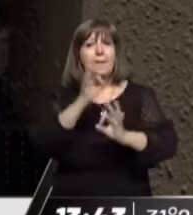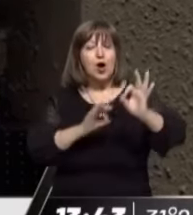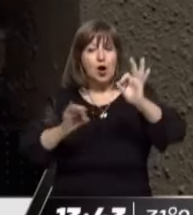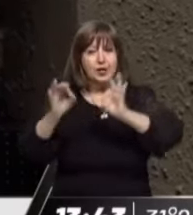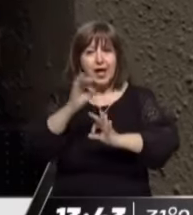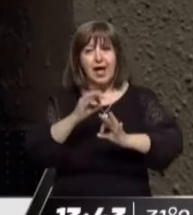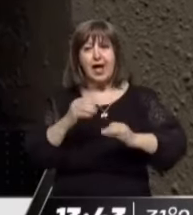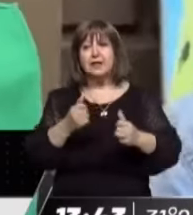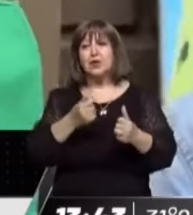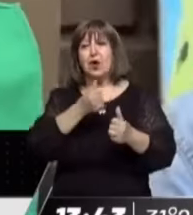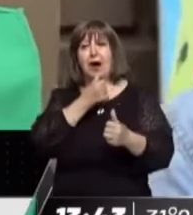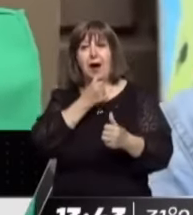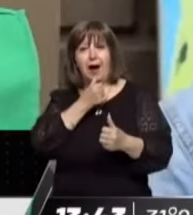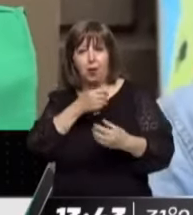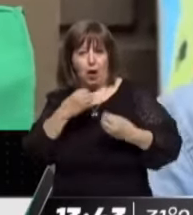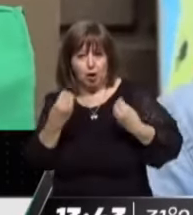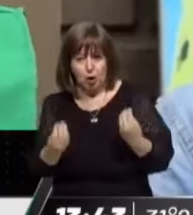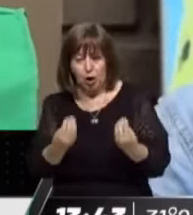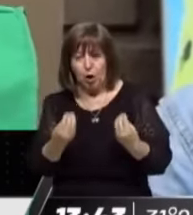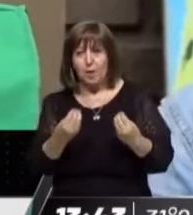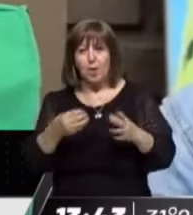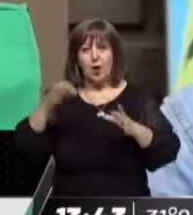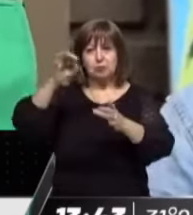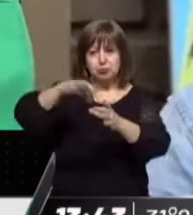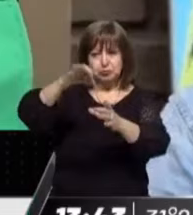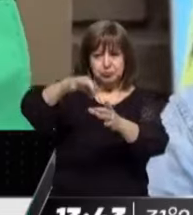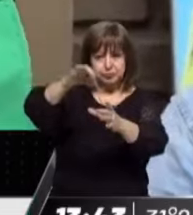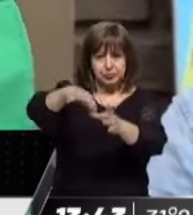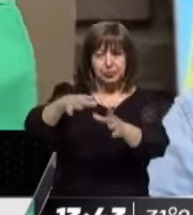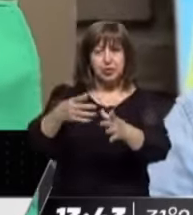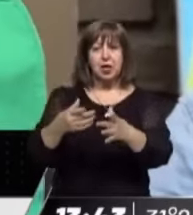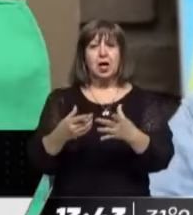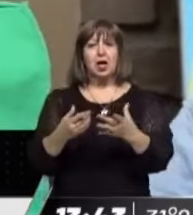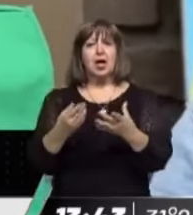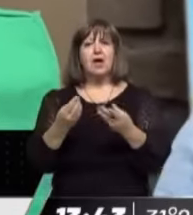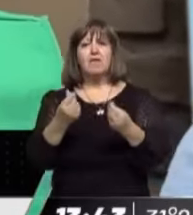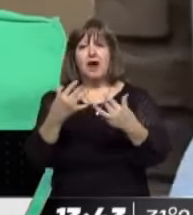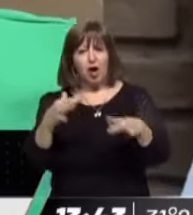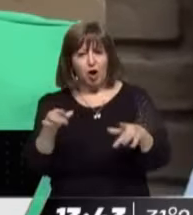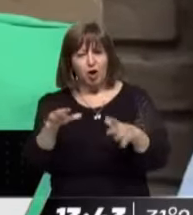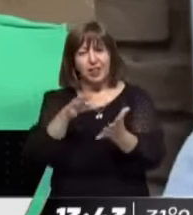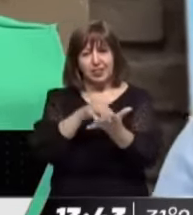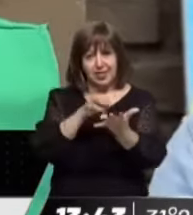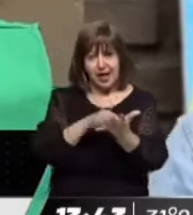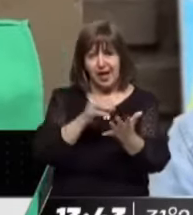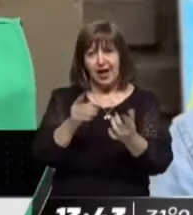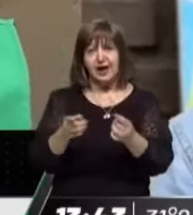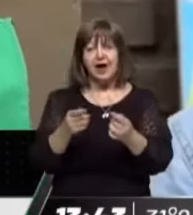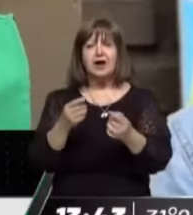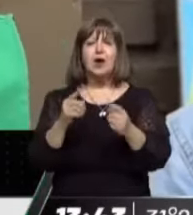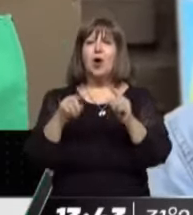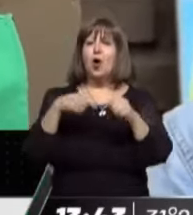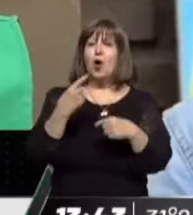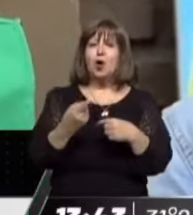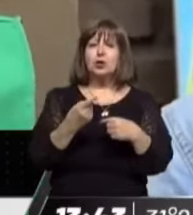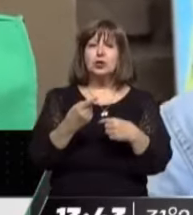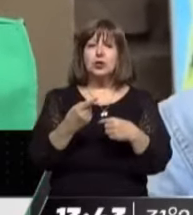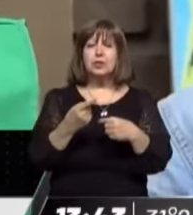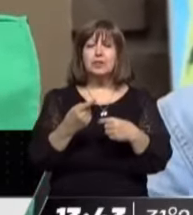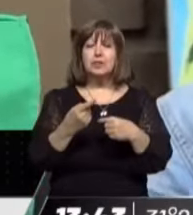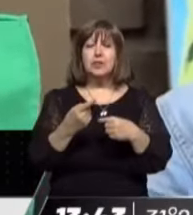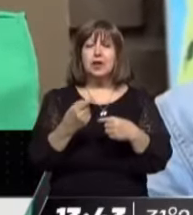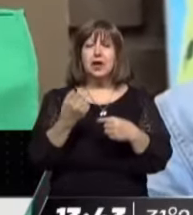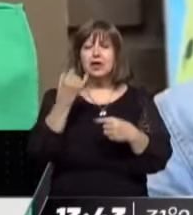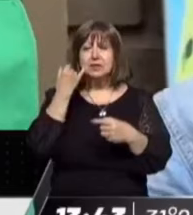abastecimiento de agua políticas para el agregado valor en los territorios generamos eh alternativas para que exista